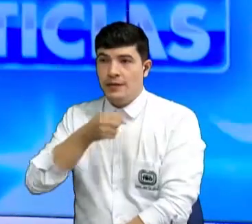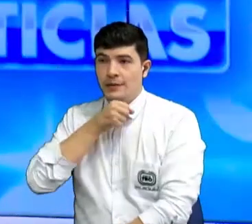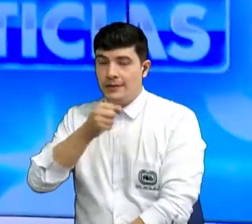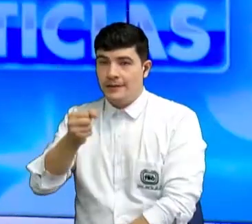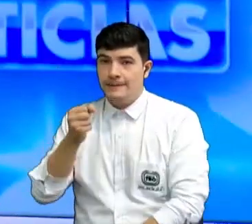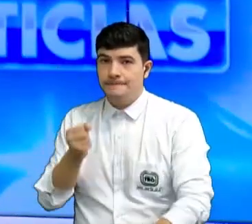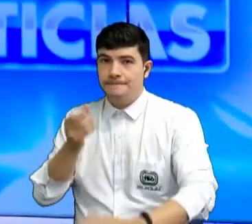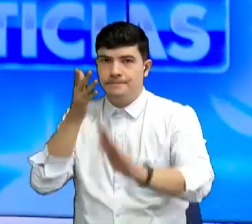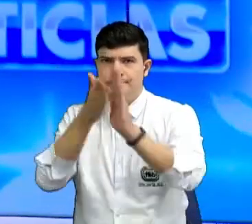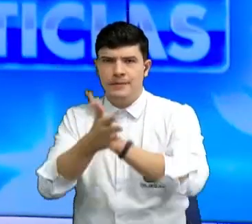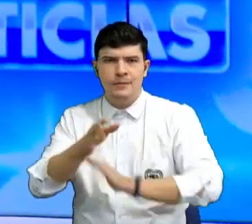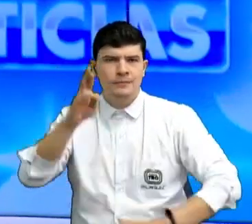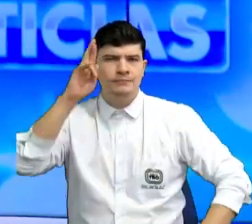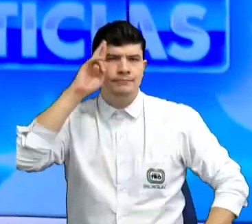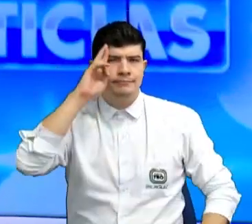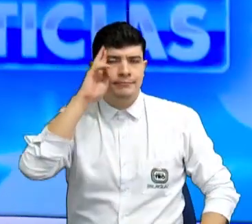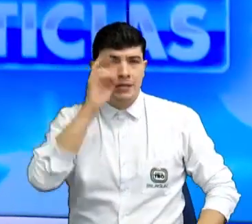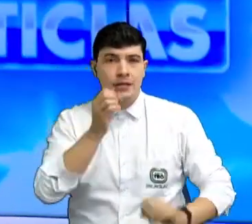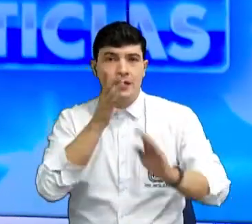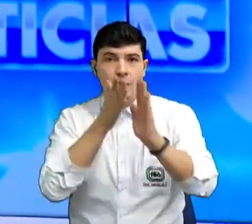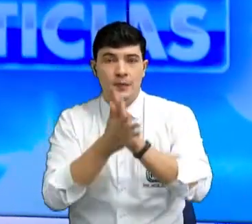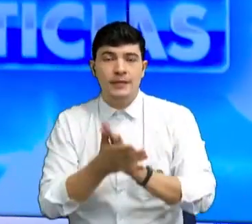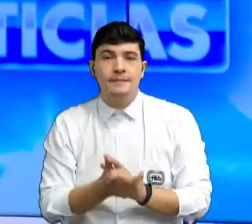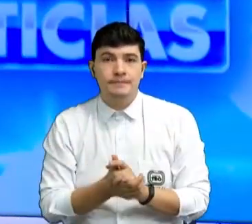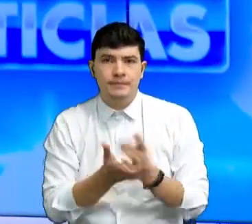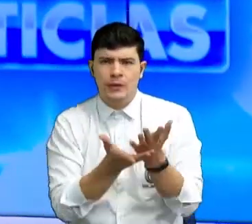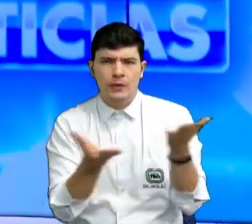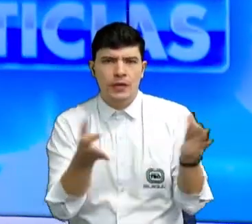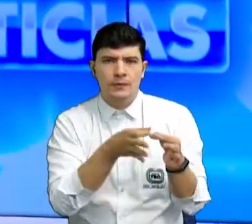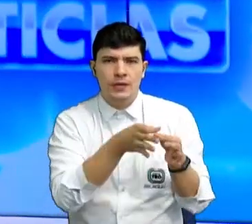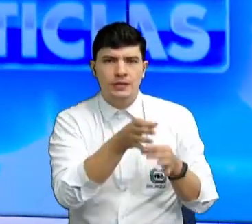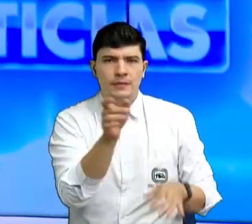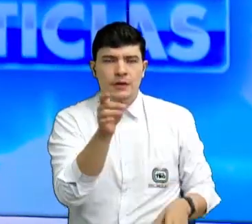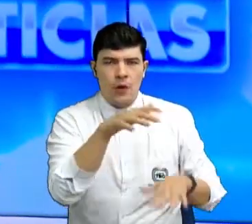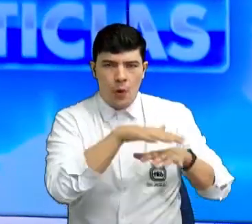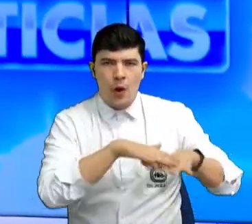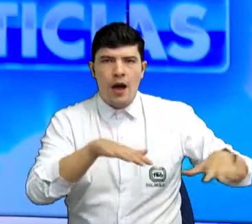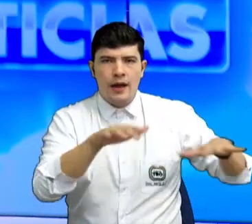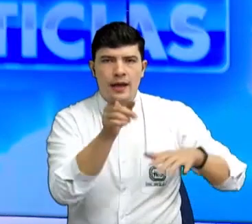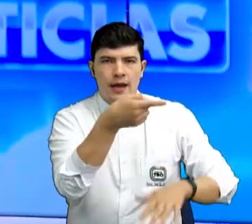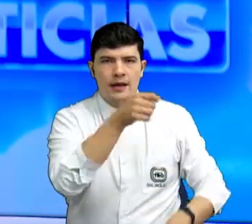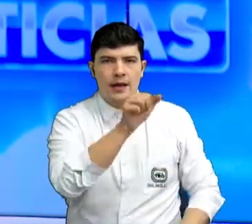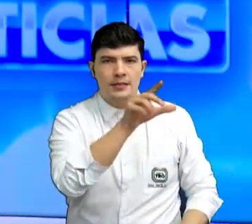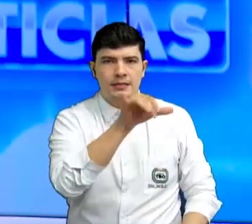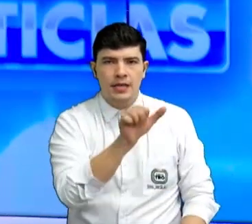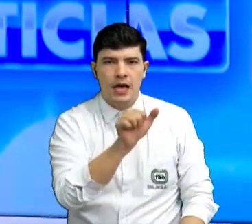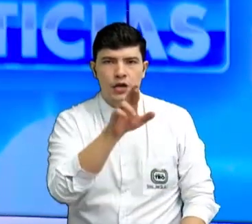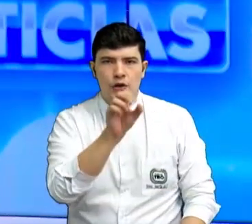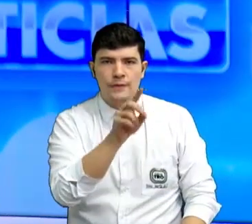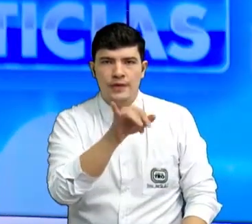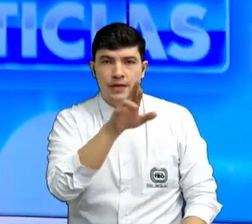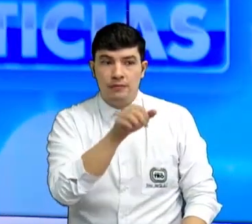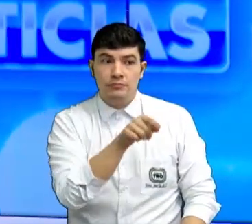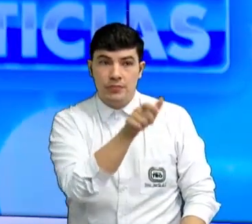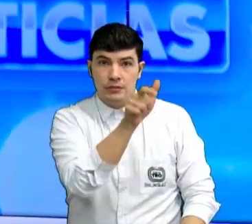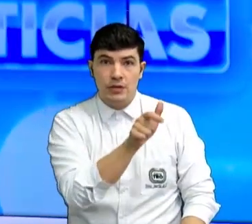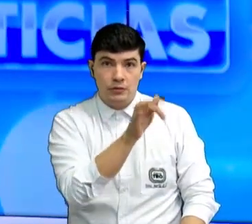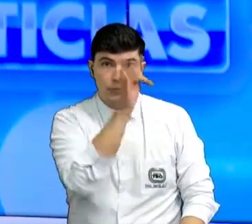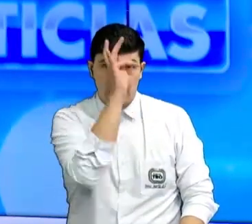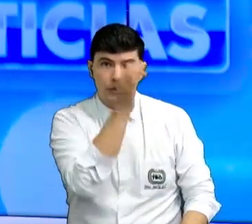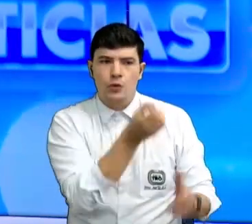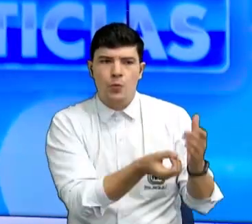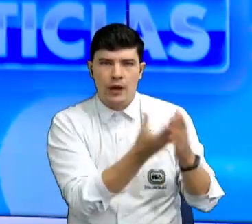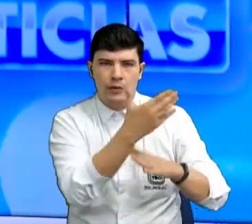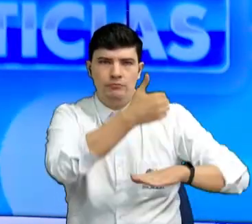Eso les contamos a los televidentes que el Hospital Regional de García Rovira ya tiene nuevo gerente, que precisamente fue nombrado en propiedad